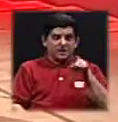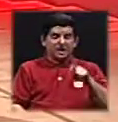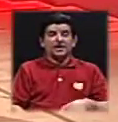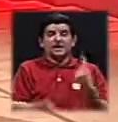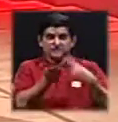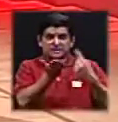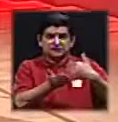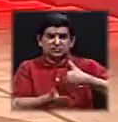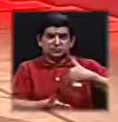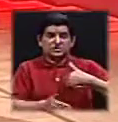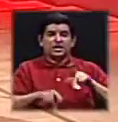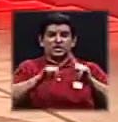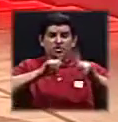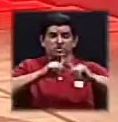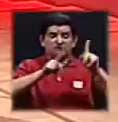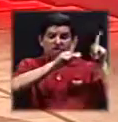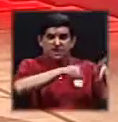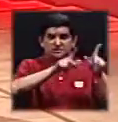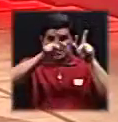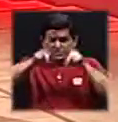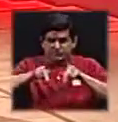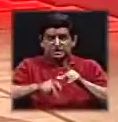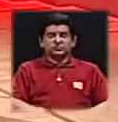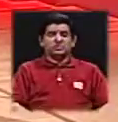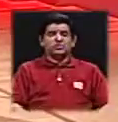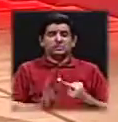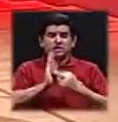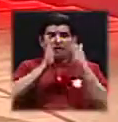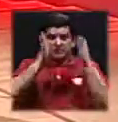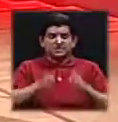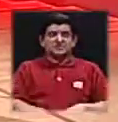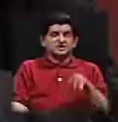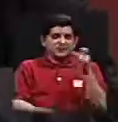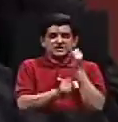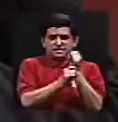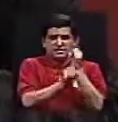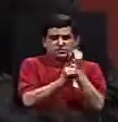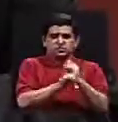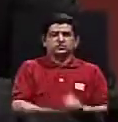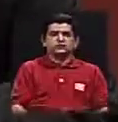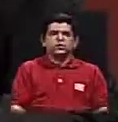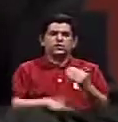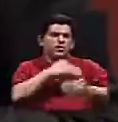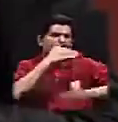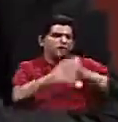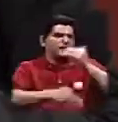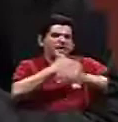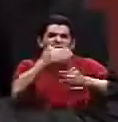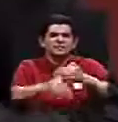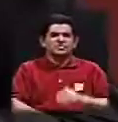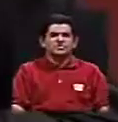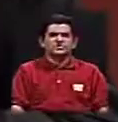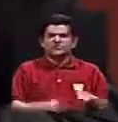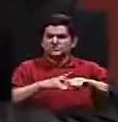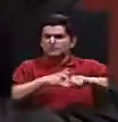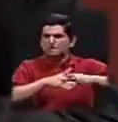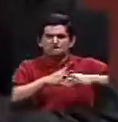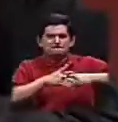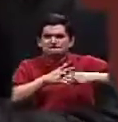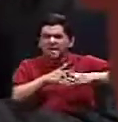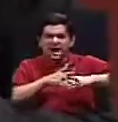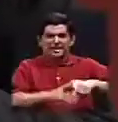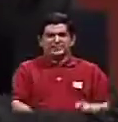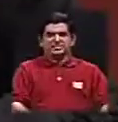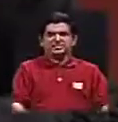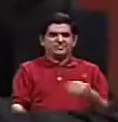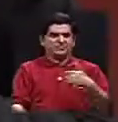con los personeros pues del banco, de esta institución. En este proceso, ¿cuáles fueron los mecanismos